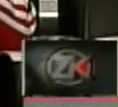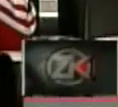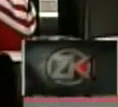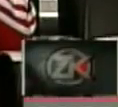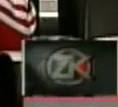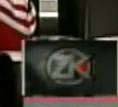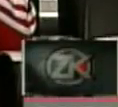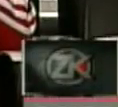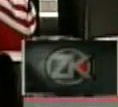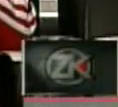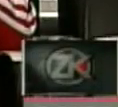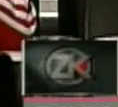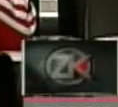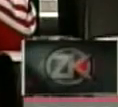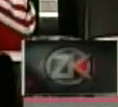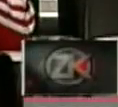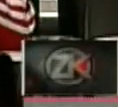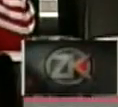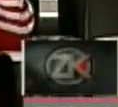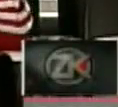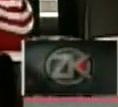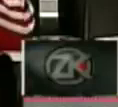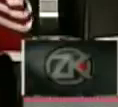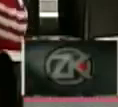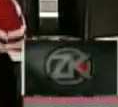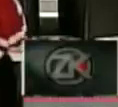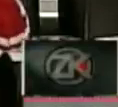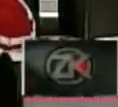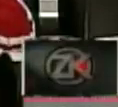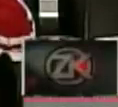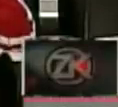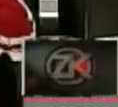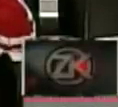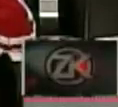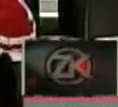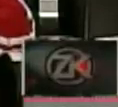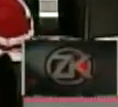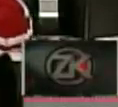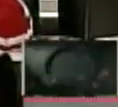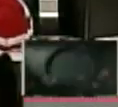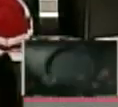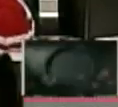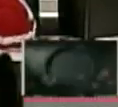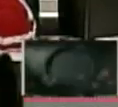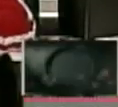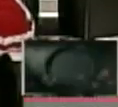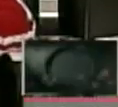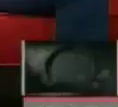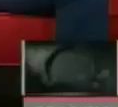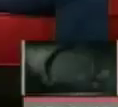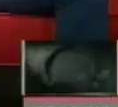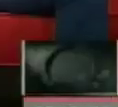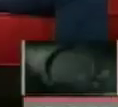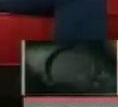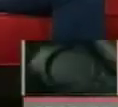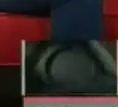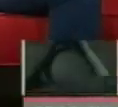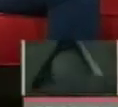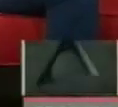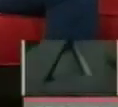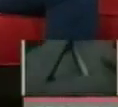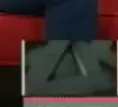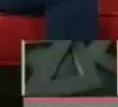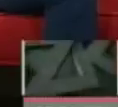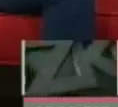jueves de aroma. Esto se va a descontrolar. Pendiente y vista, el día de hoy me acompaña Luis Singas y el señor Cabeza